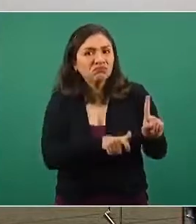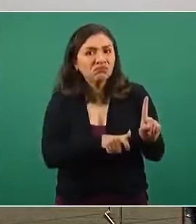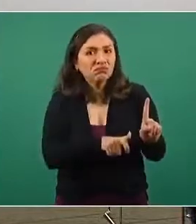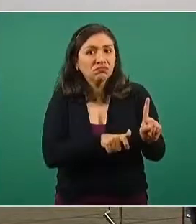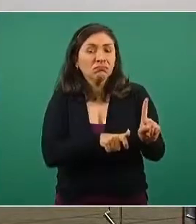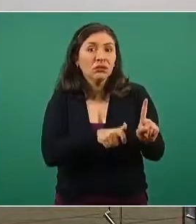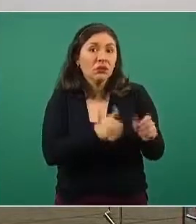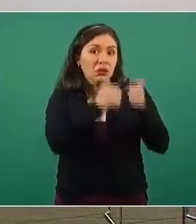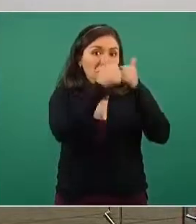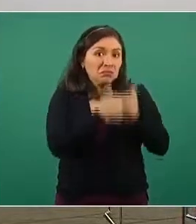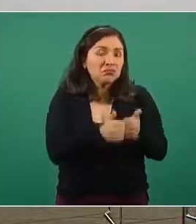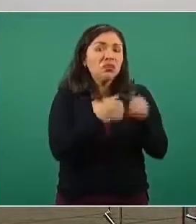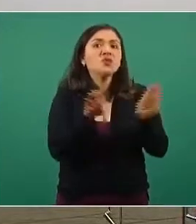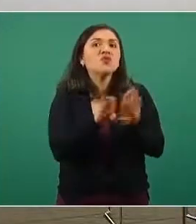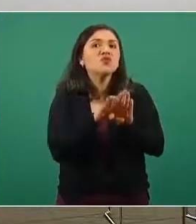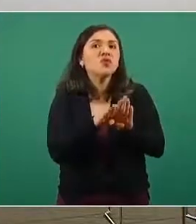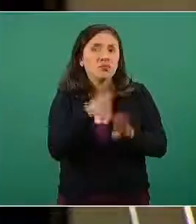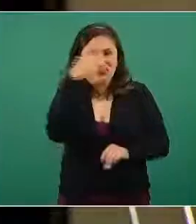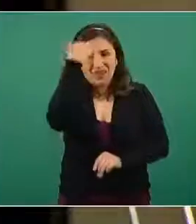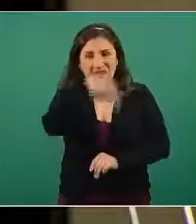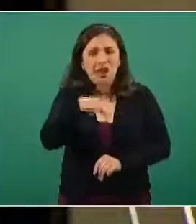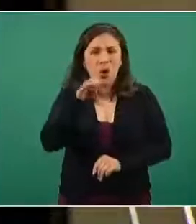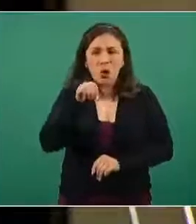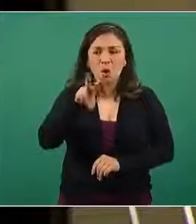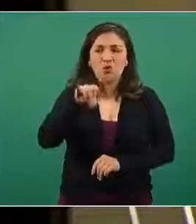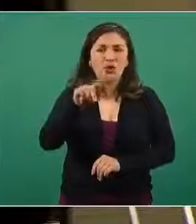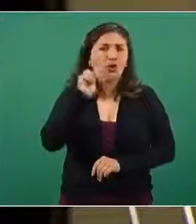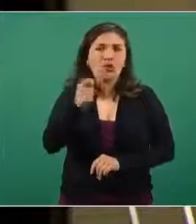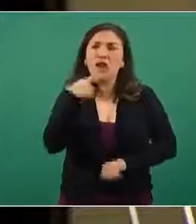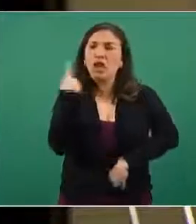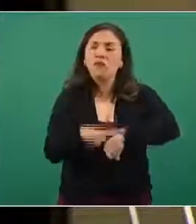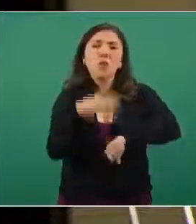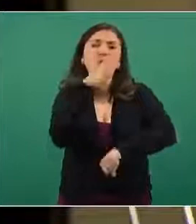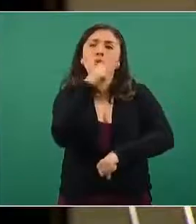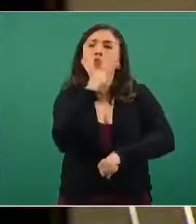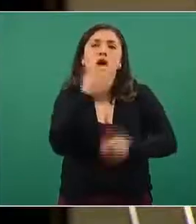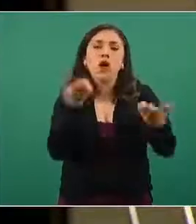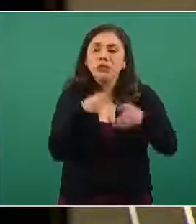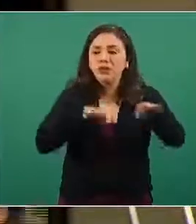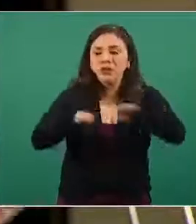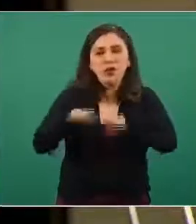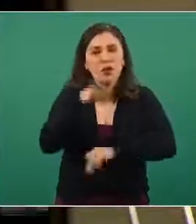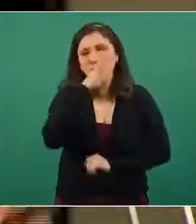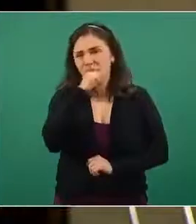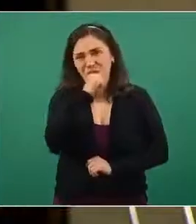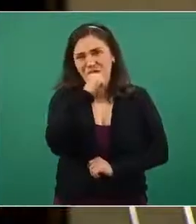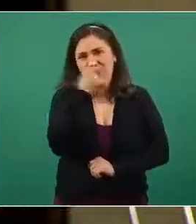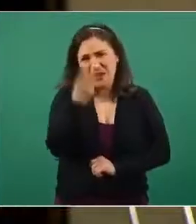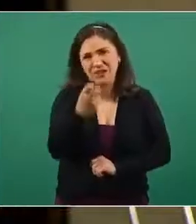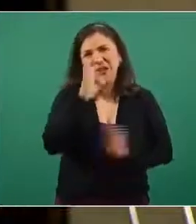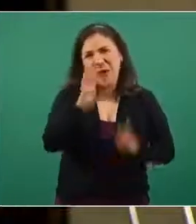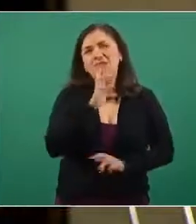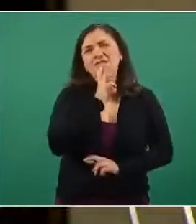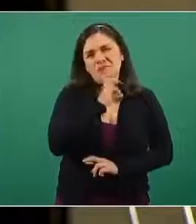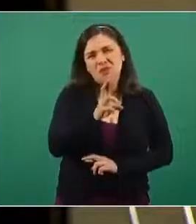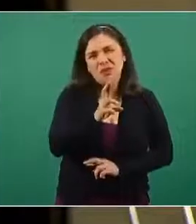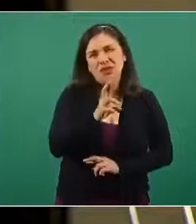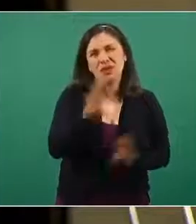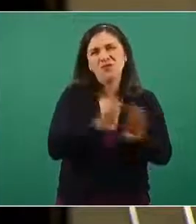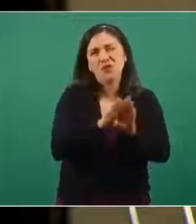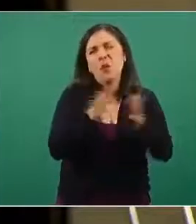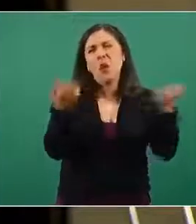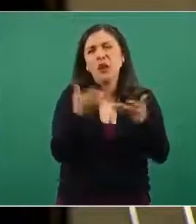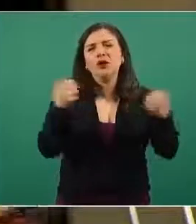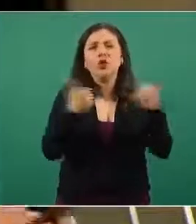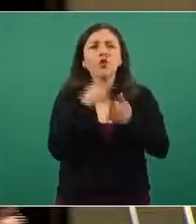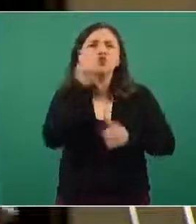tomar incapacitaciones o algo así, ¿no? Dado que COVID es una enfermedad incapacitante, considerada también por el IMSS, entonces creo que la respuesta sobre la tarea de la